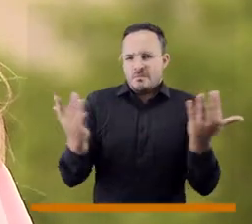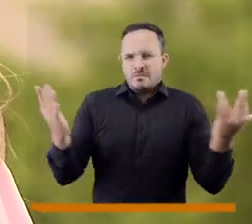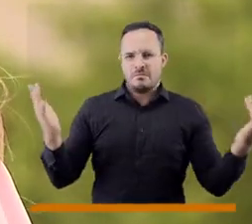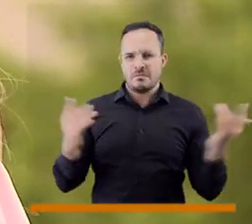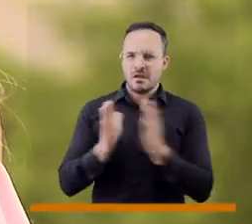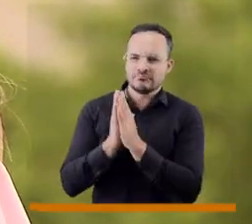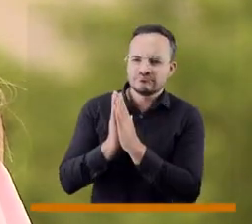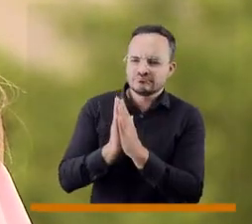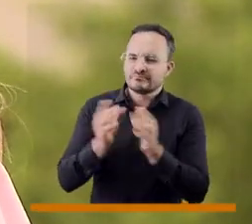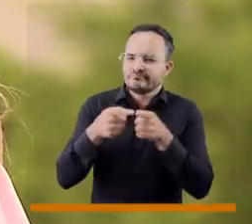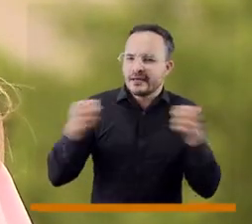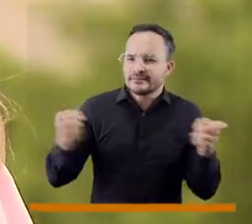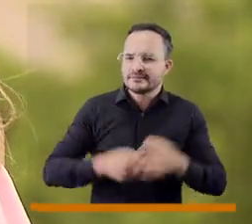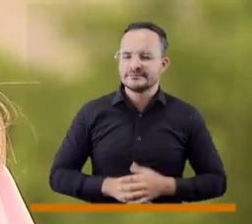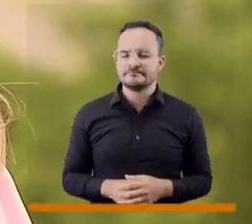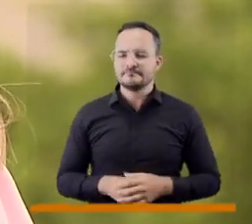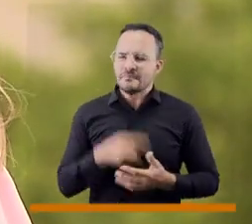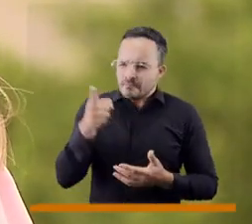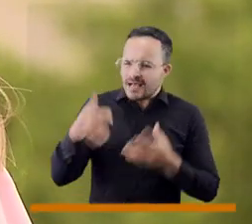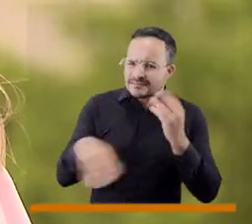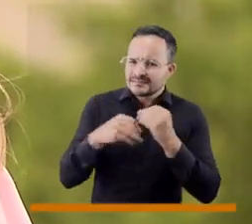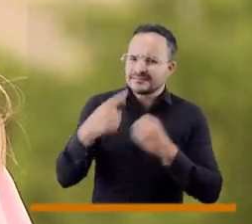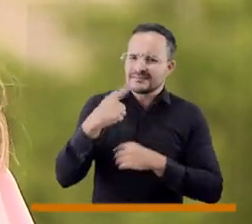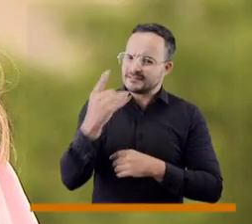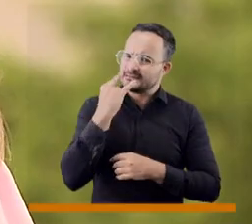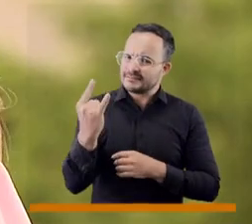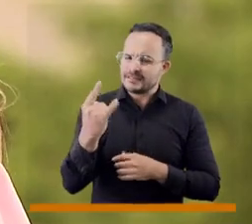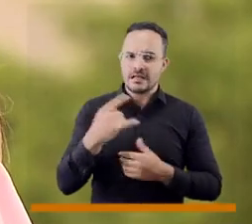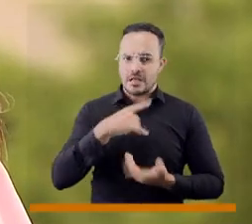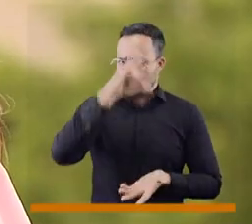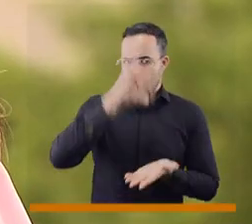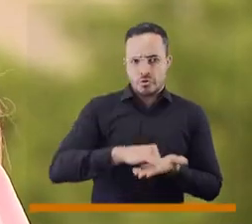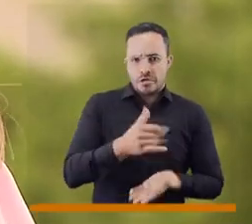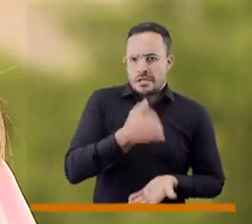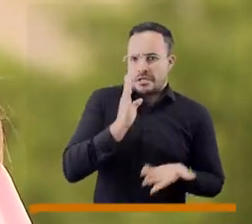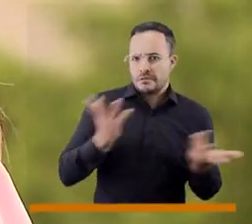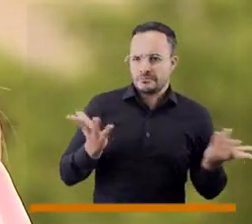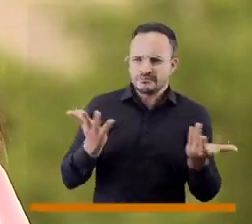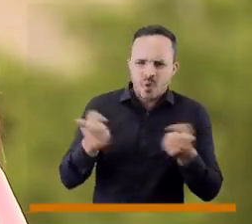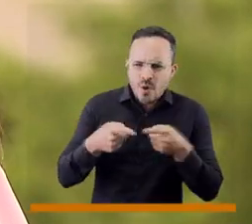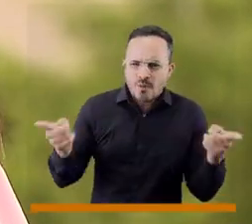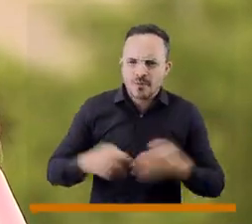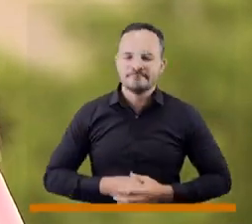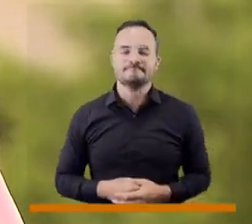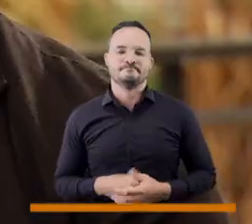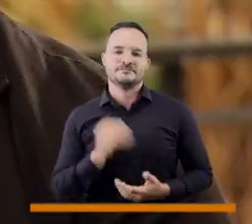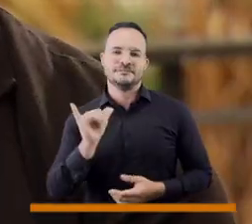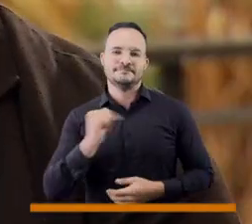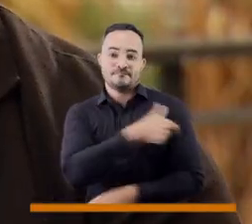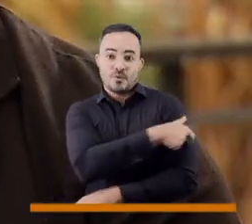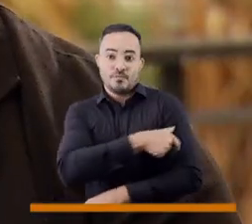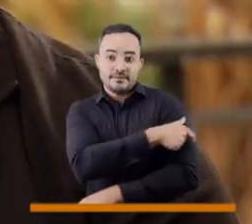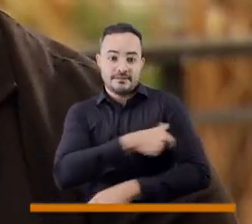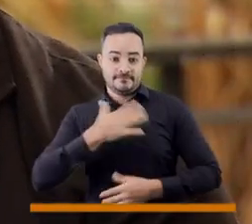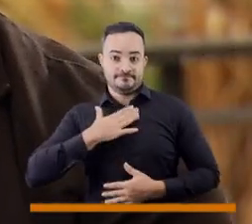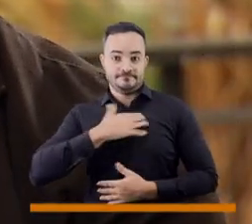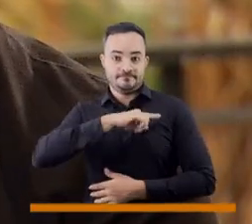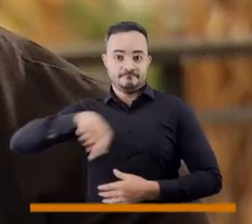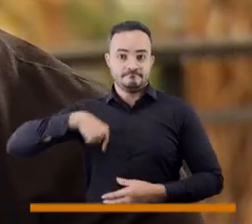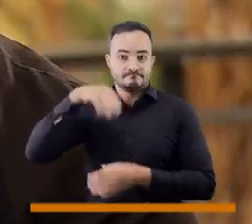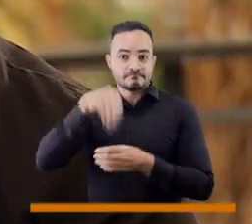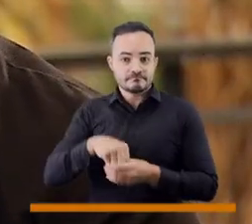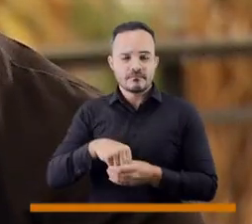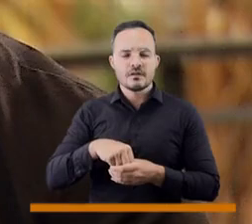formación para creyentes y algo muy importante que usted mencionaba, los no creyentes que también están incluidos. Como comité también hemos